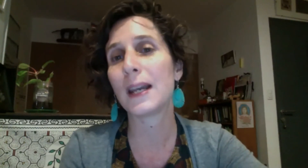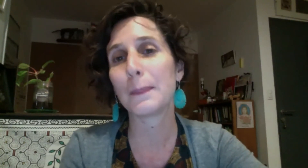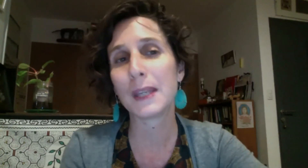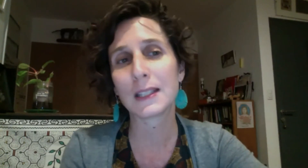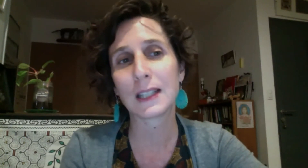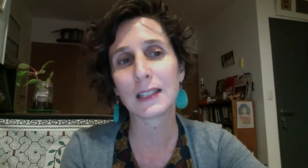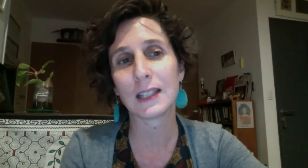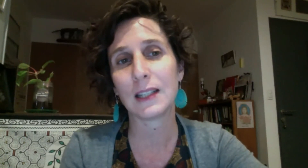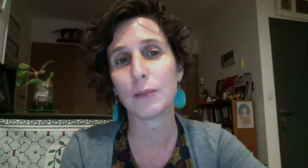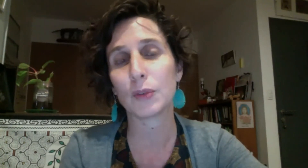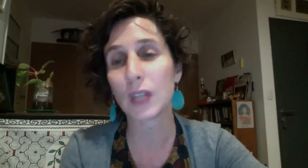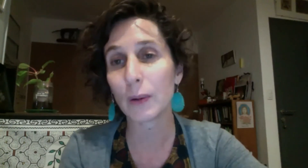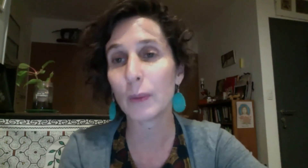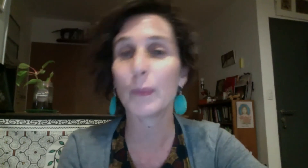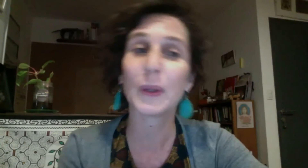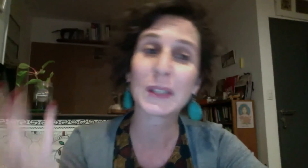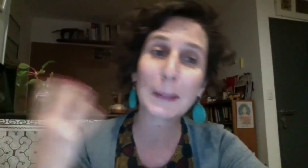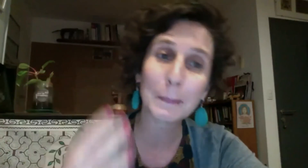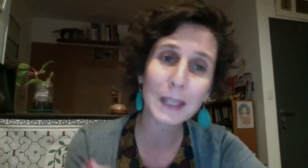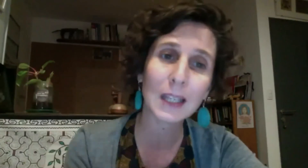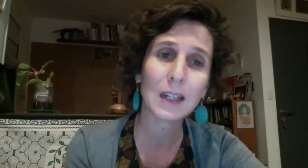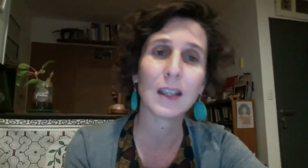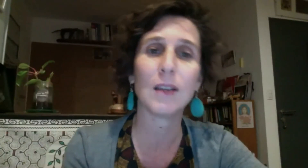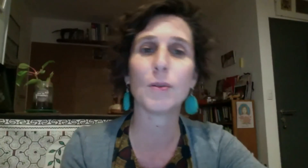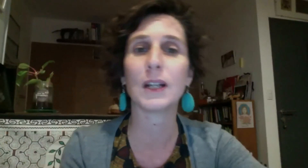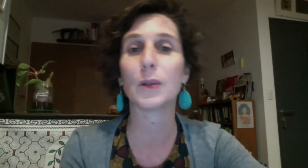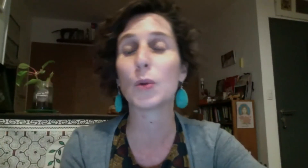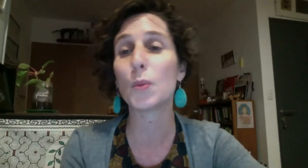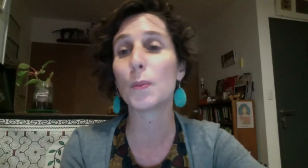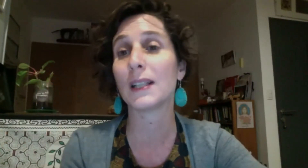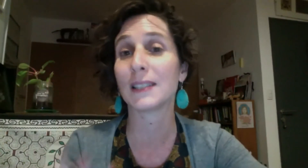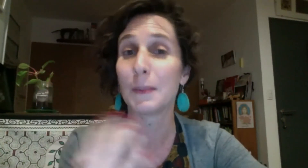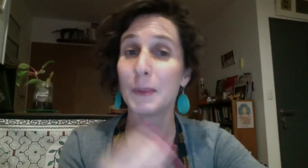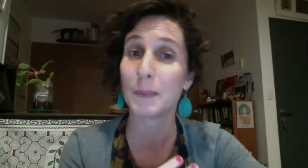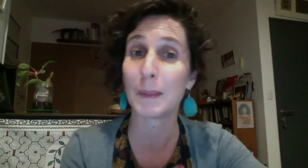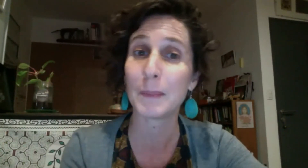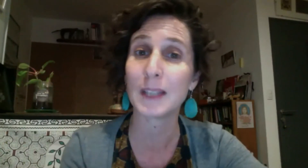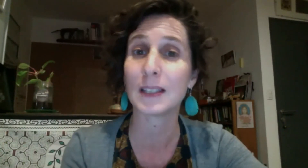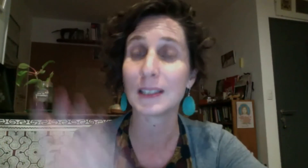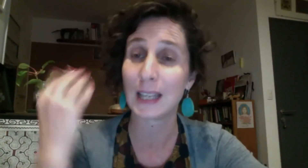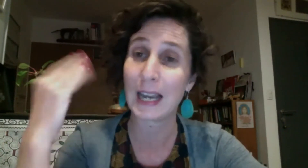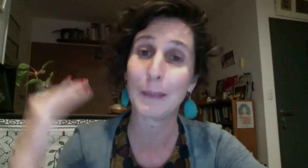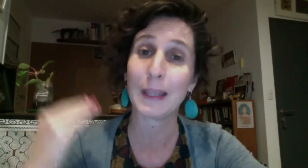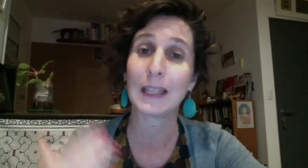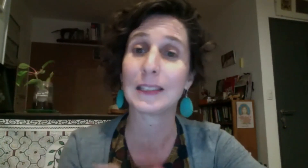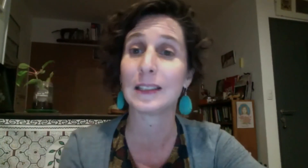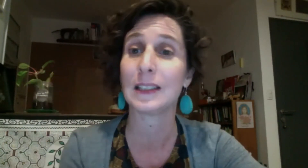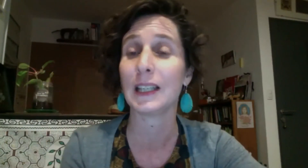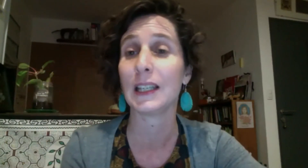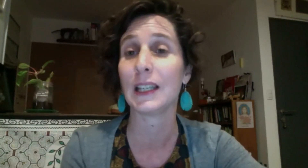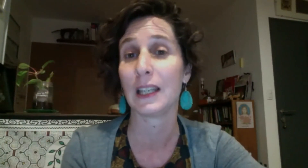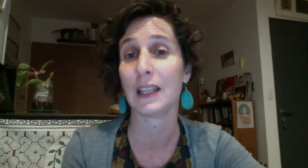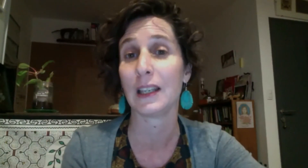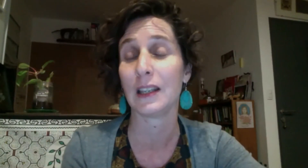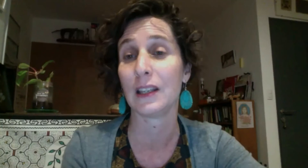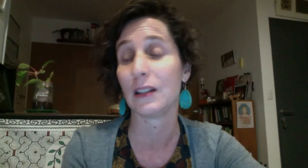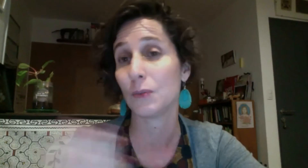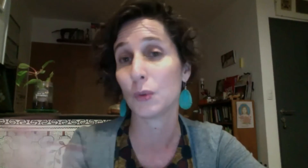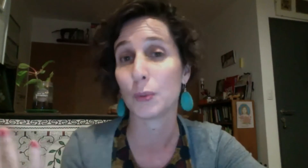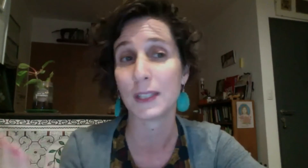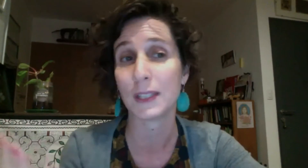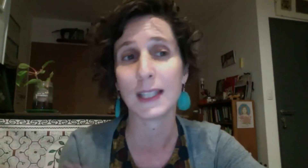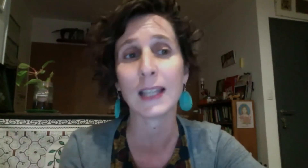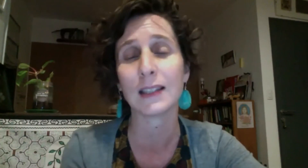ocupan las piezas en el museo, pero también el lugar que ocupan estas mismas piezas en las mentes de